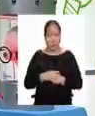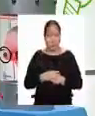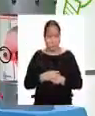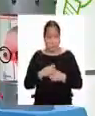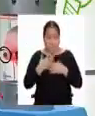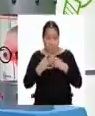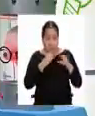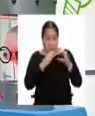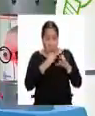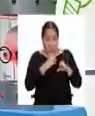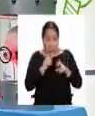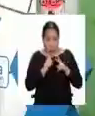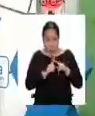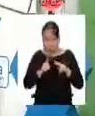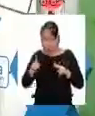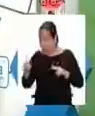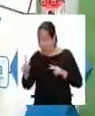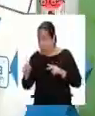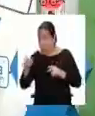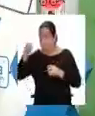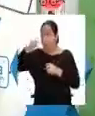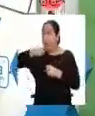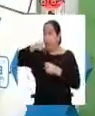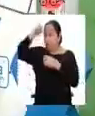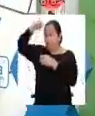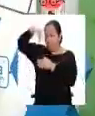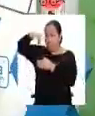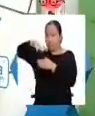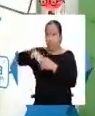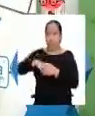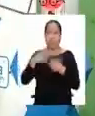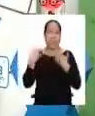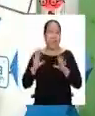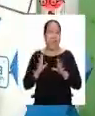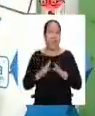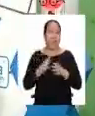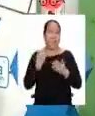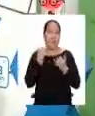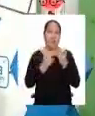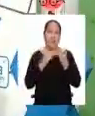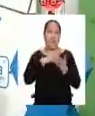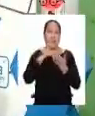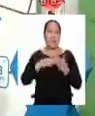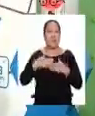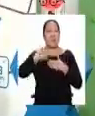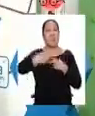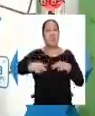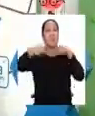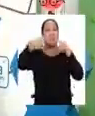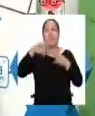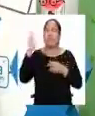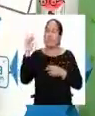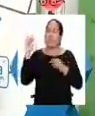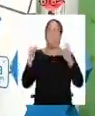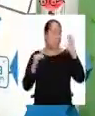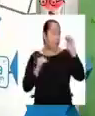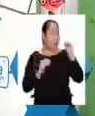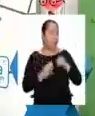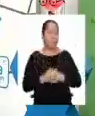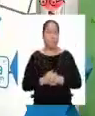hablamos después? Voy a regar la planta y eso ha sido todo por el programa de hoy. Nos vemos en el próximo capítulo. Nos vemos, cerebro. Chao,